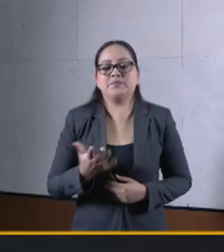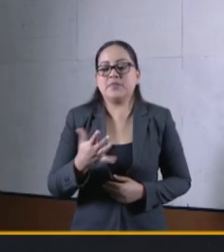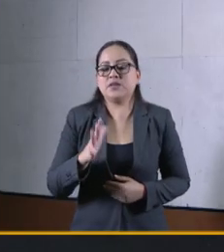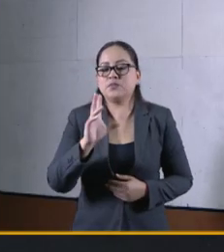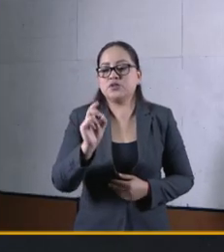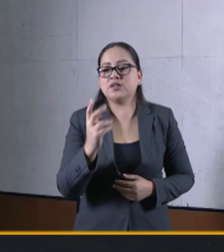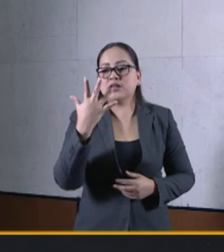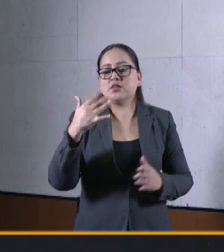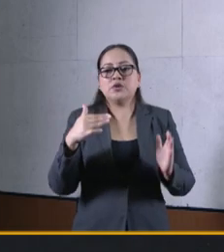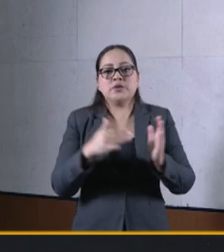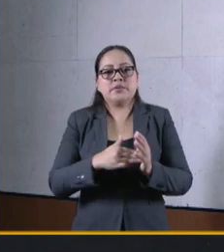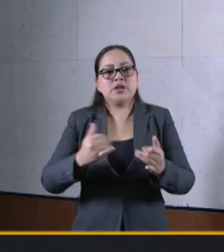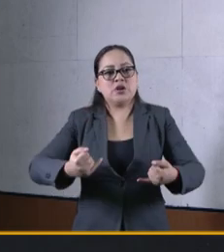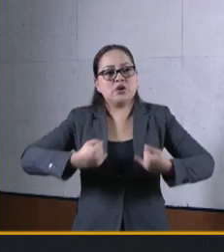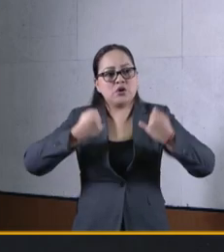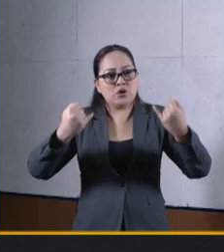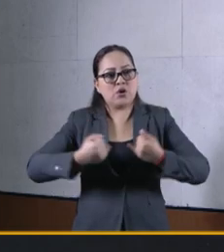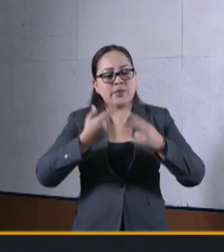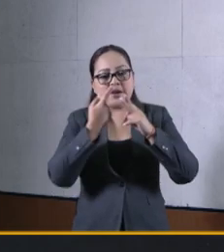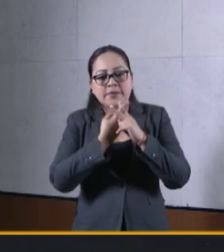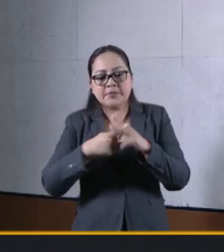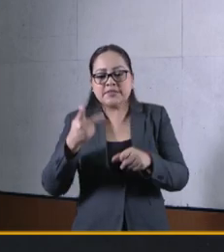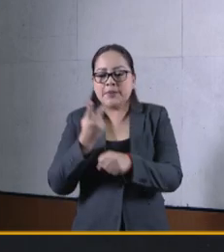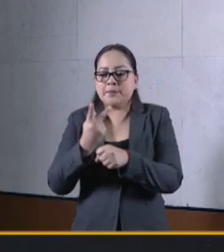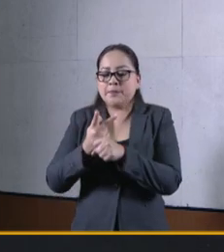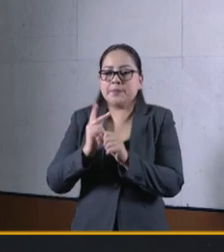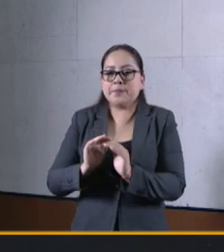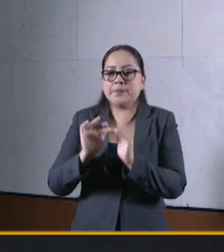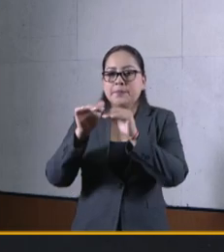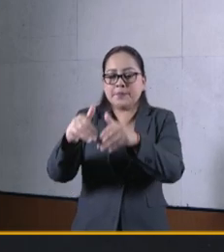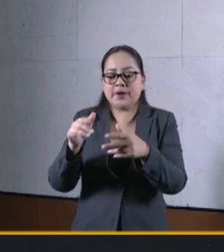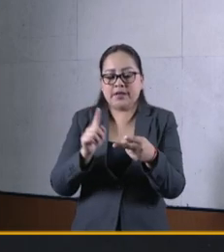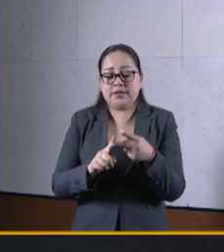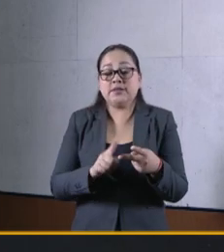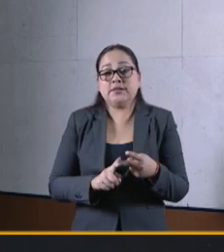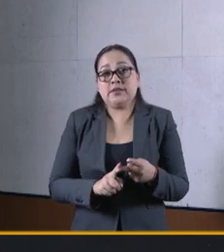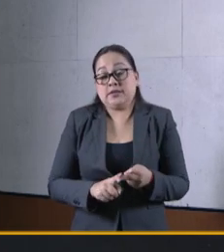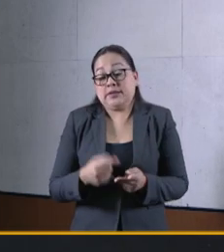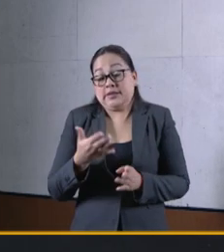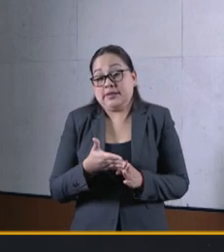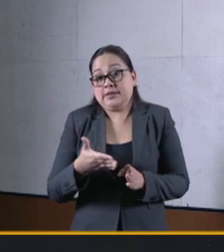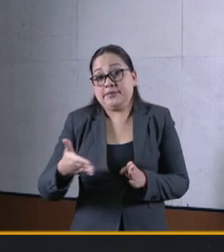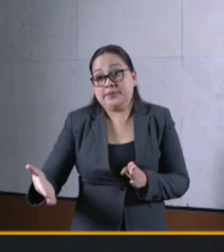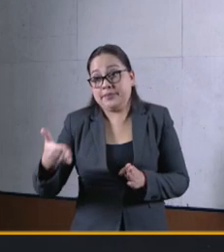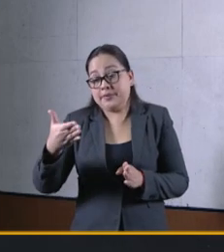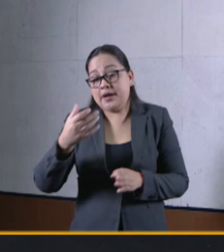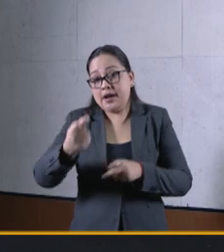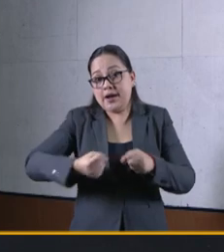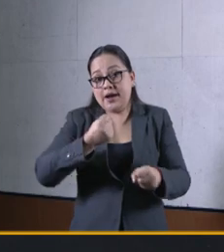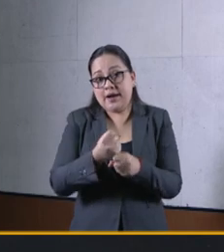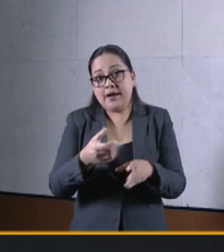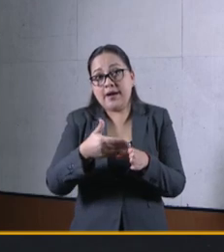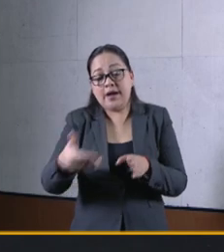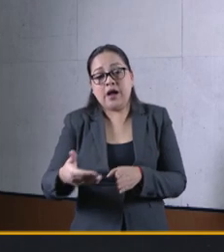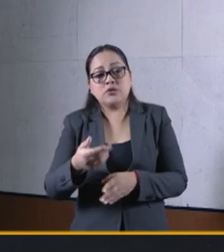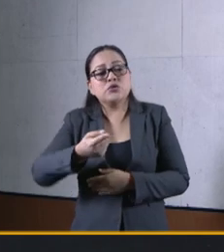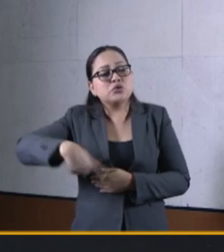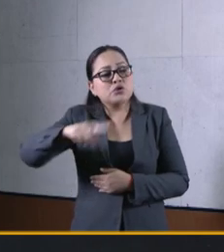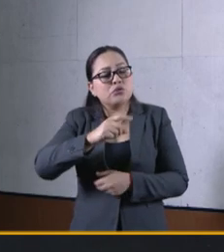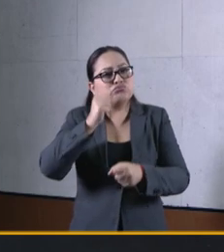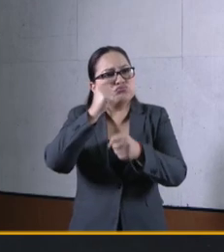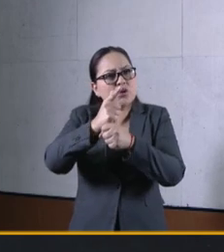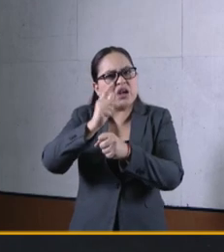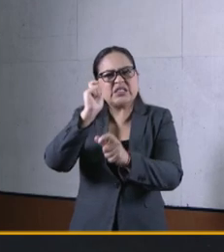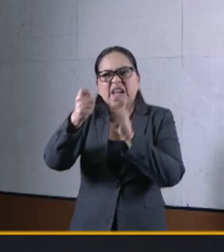jóvenes inician el bachillerato un ciclo efectivamente de descubrimiento en